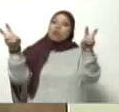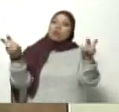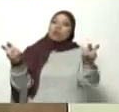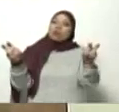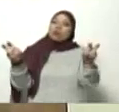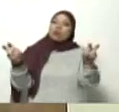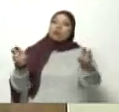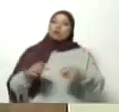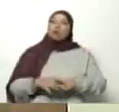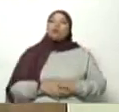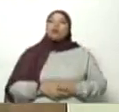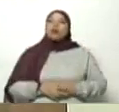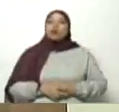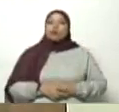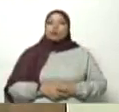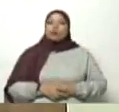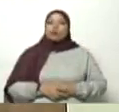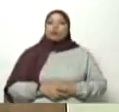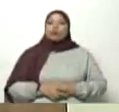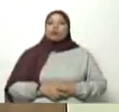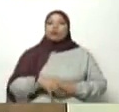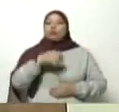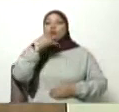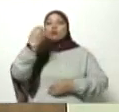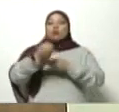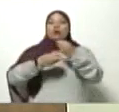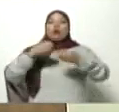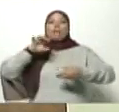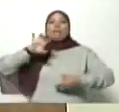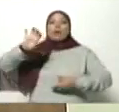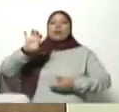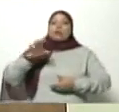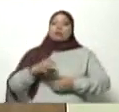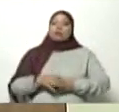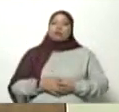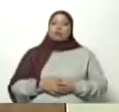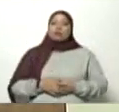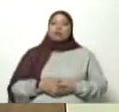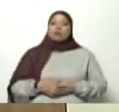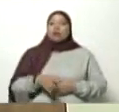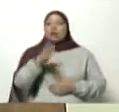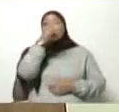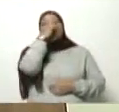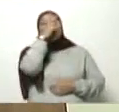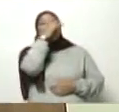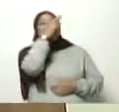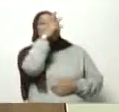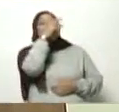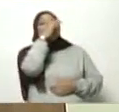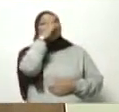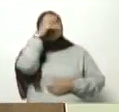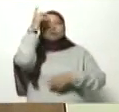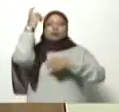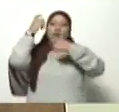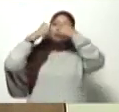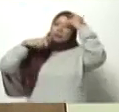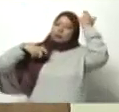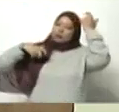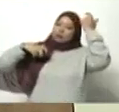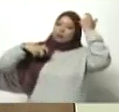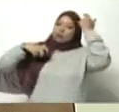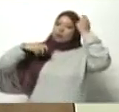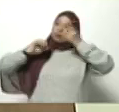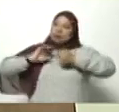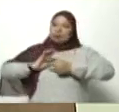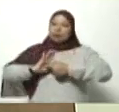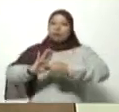que eso está en el plan de la patria. Se burlaron del comandante Chávez cuando lo pusimos, lo puso él en